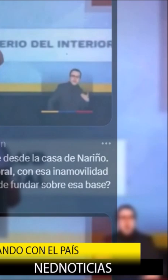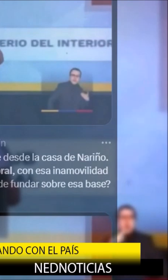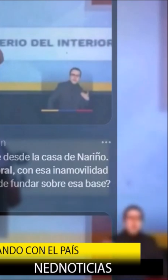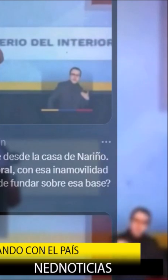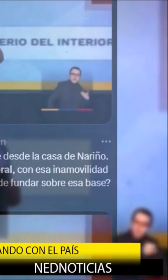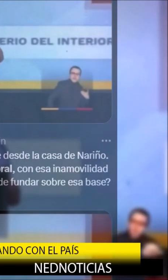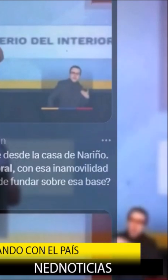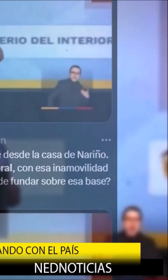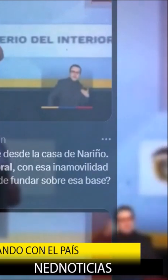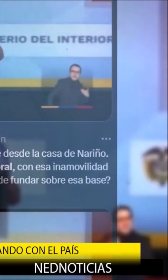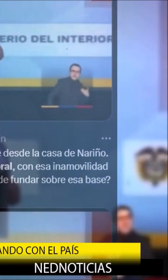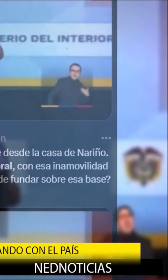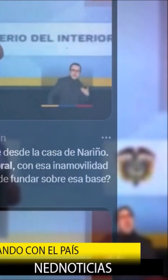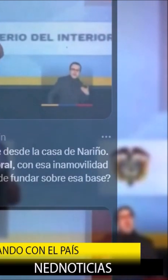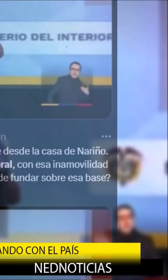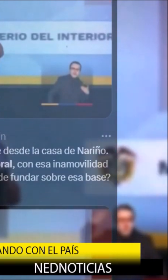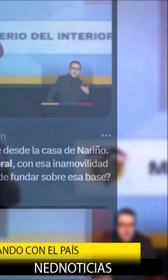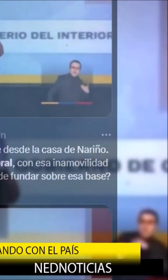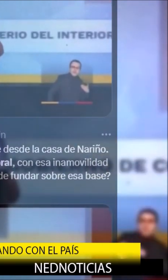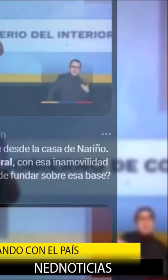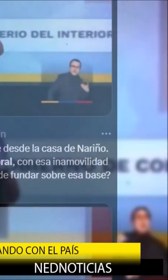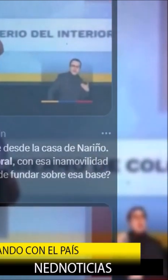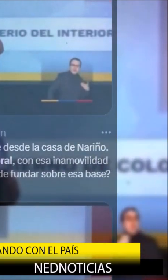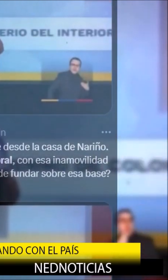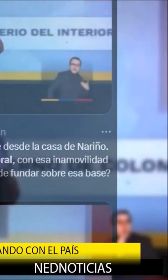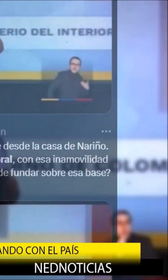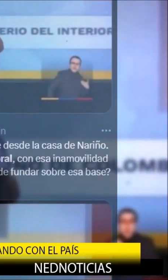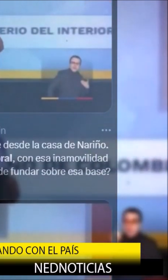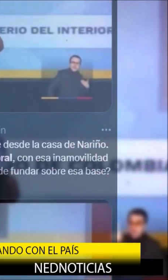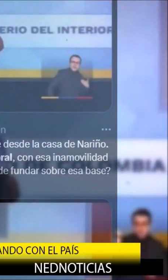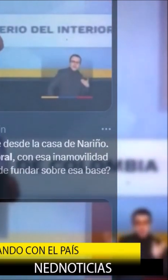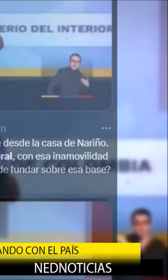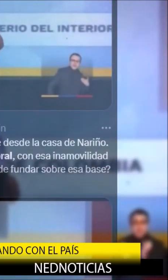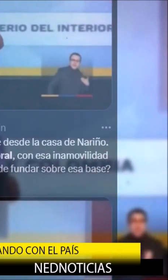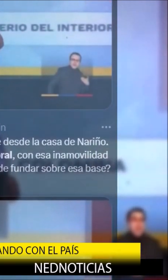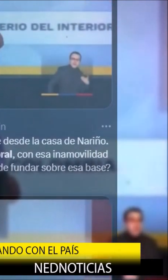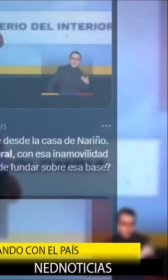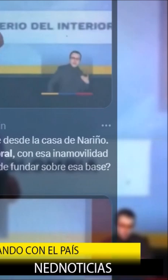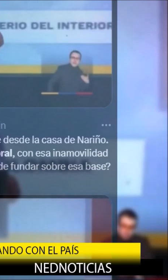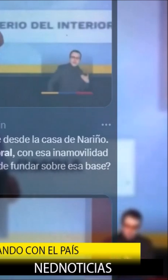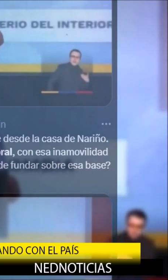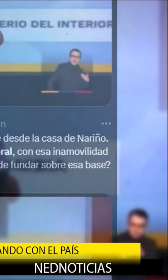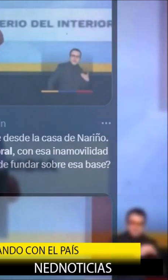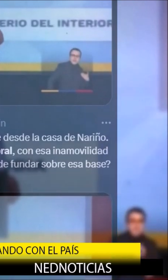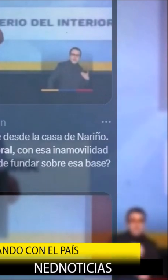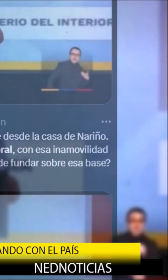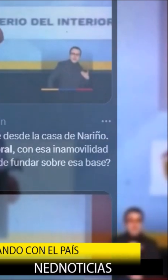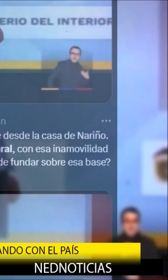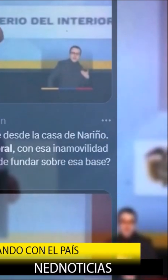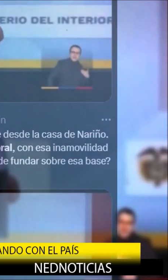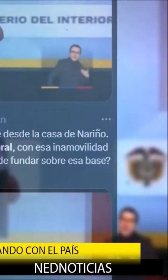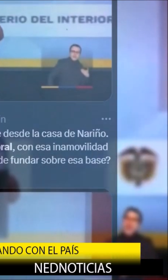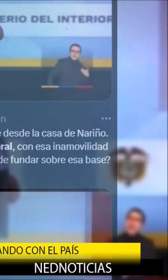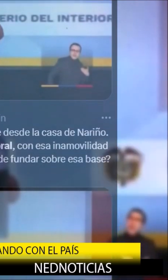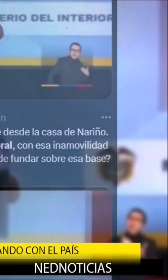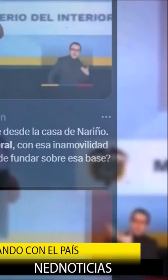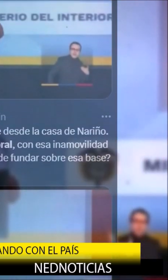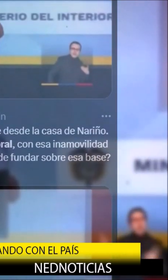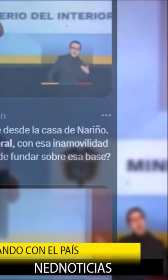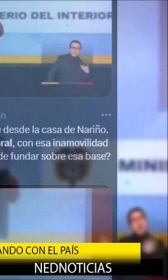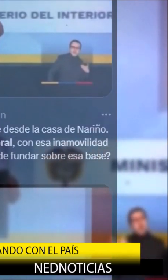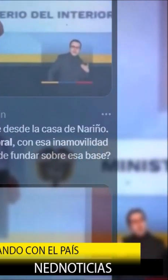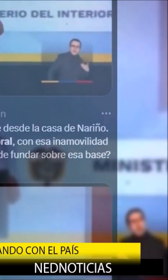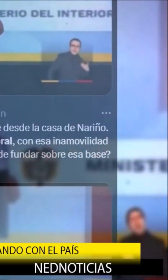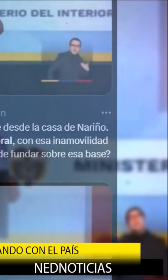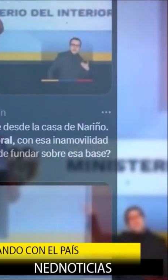puestos de trabajo y que representan el 99% del tejido empresarial. Ante esa situación, pues simplemente va a